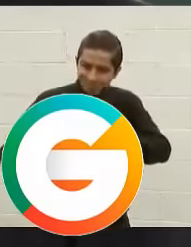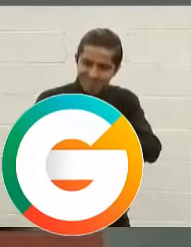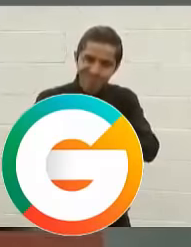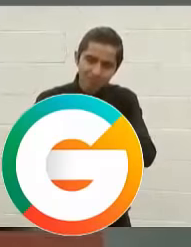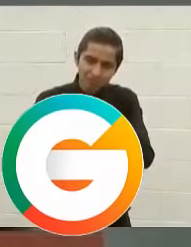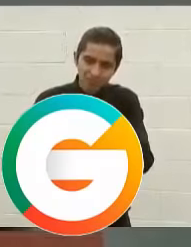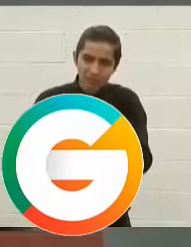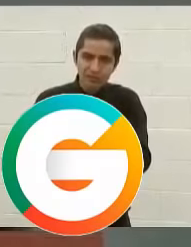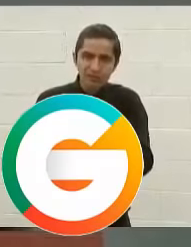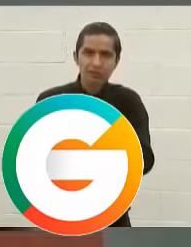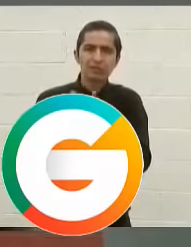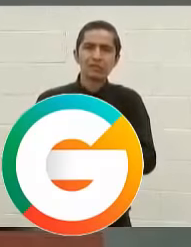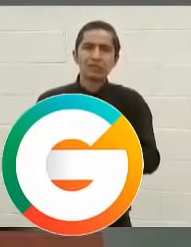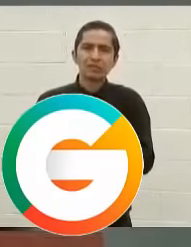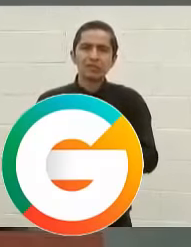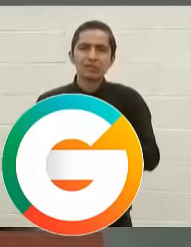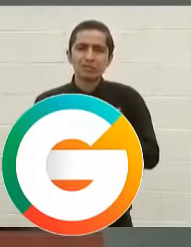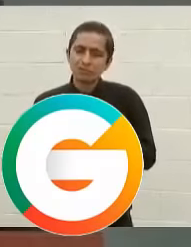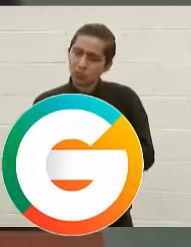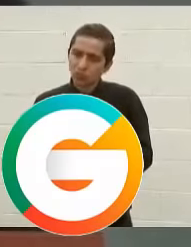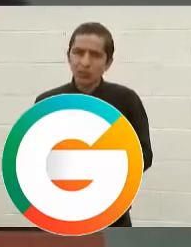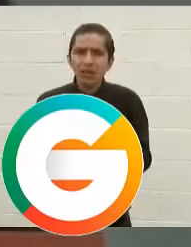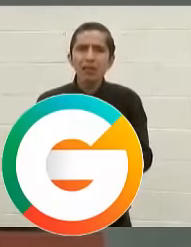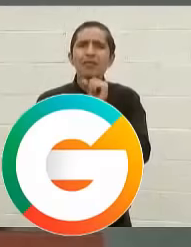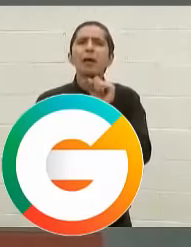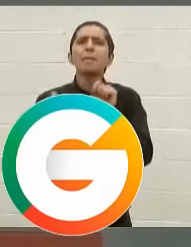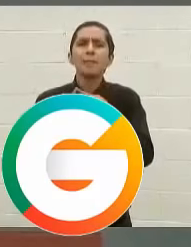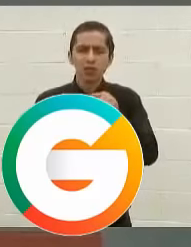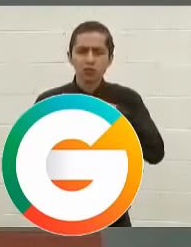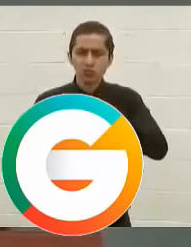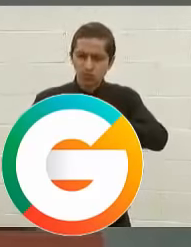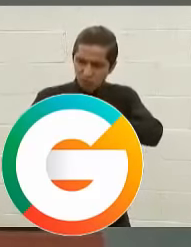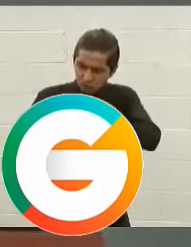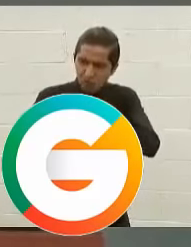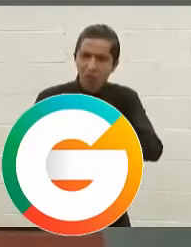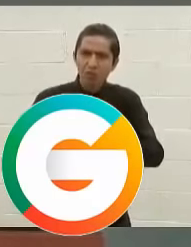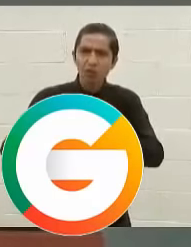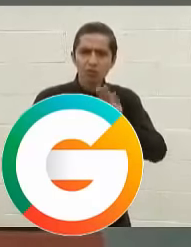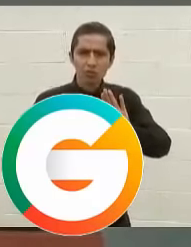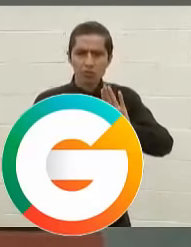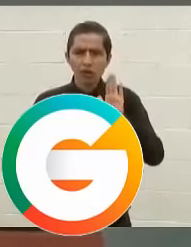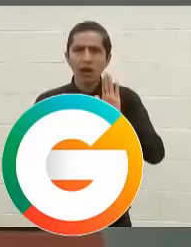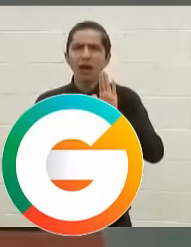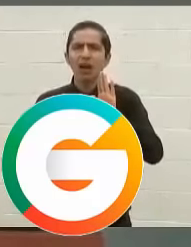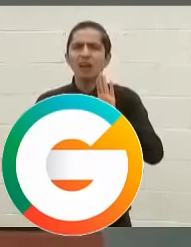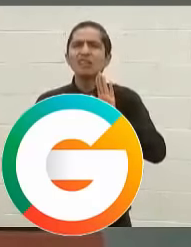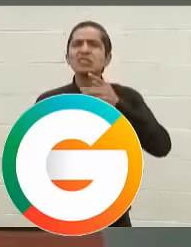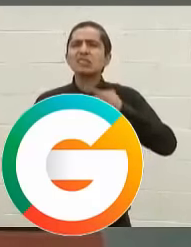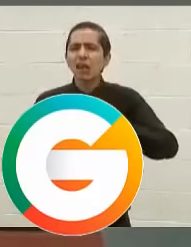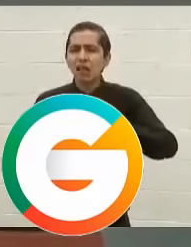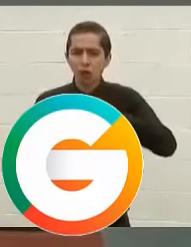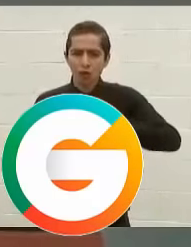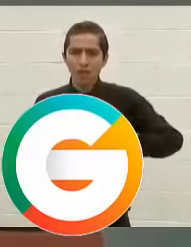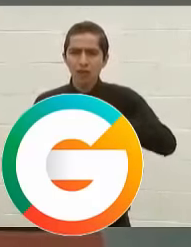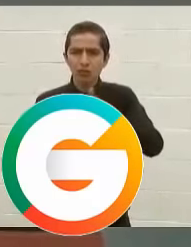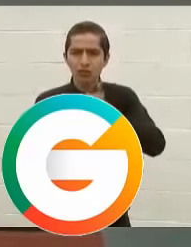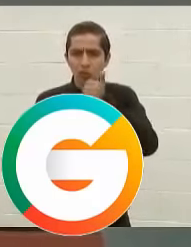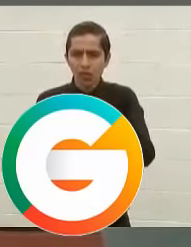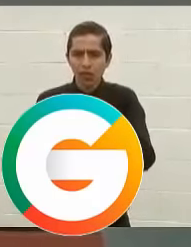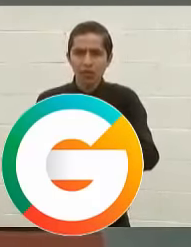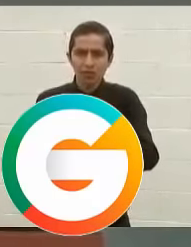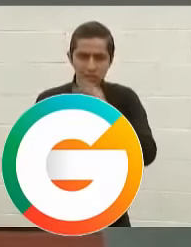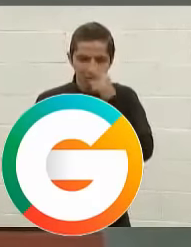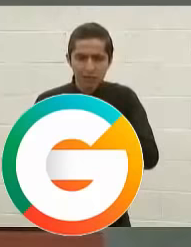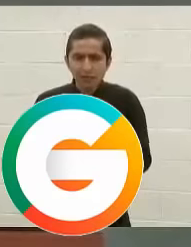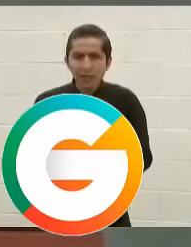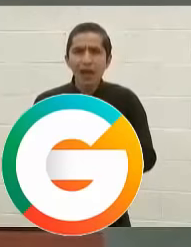deudos, nuestra solidaridad y compromiso con el gobierno de la ciudad.